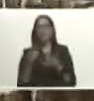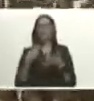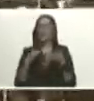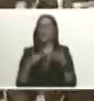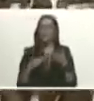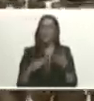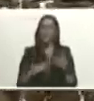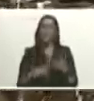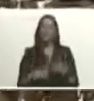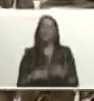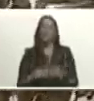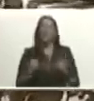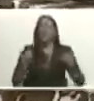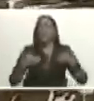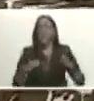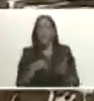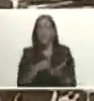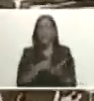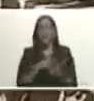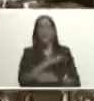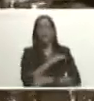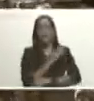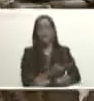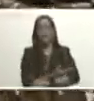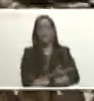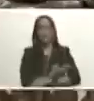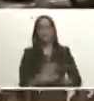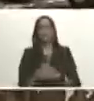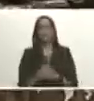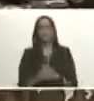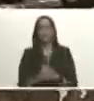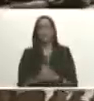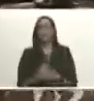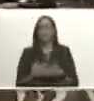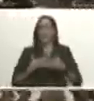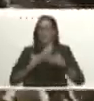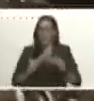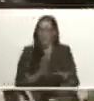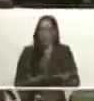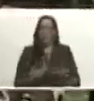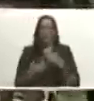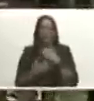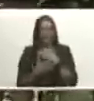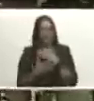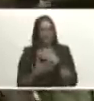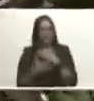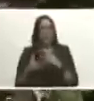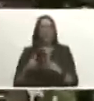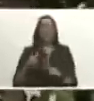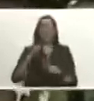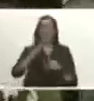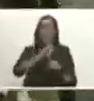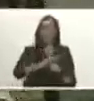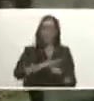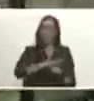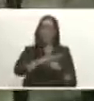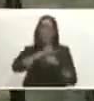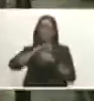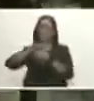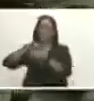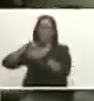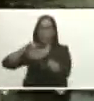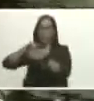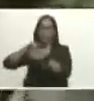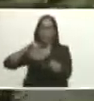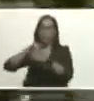de debilitarnos, nos fortaleció. Inclusive le agregamos la tecnología con drones, para supervisarlo. Qué importante,